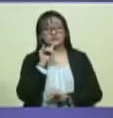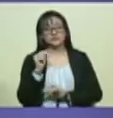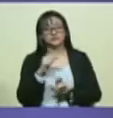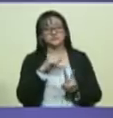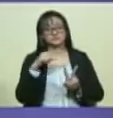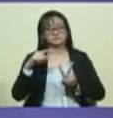estudio adelante